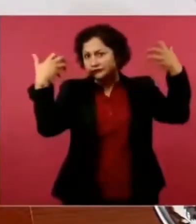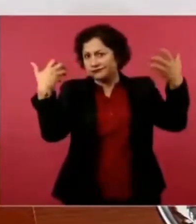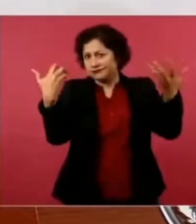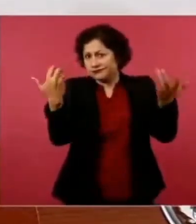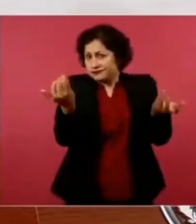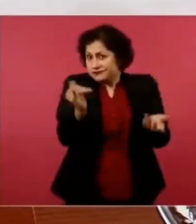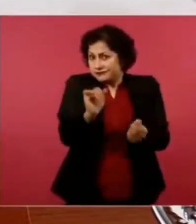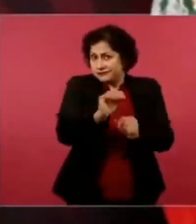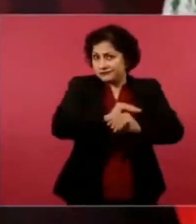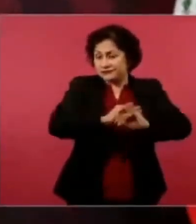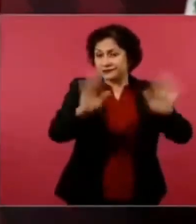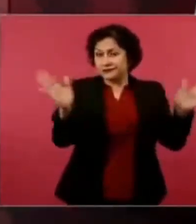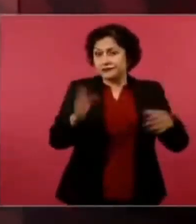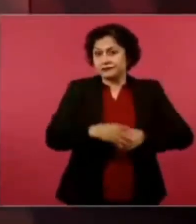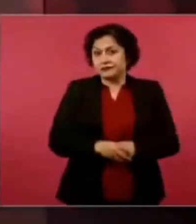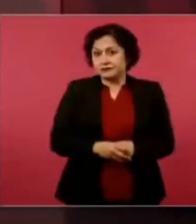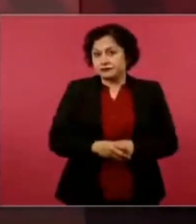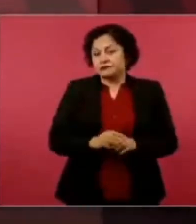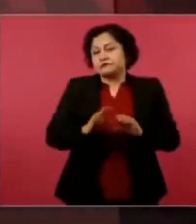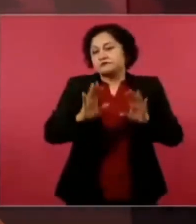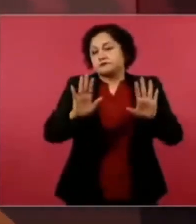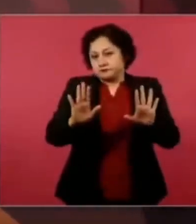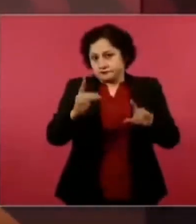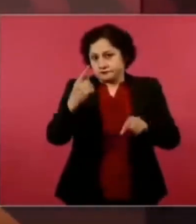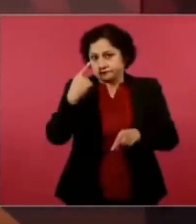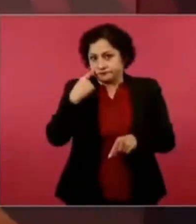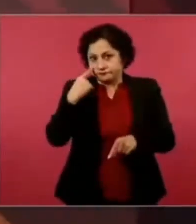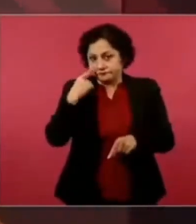Afortunadamente se ha ido entendiendo